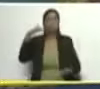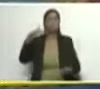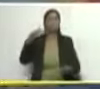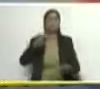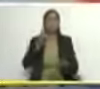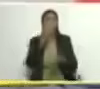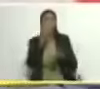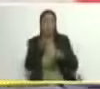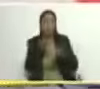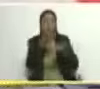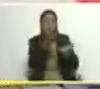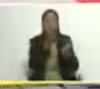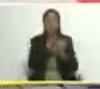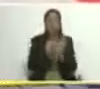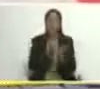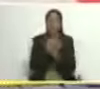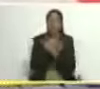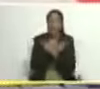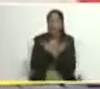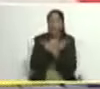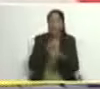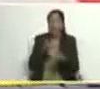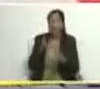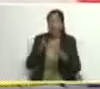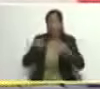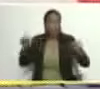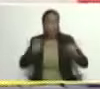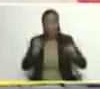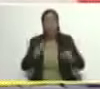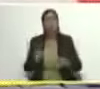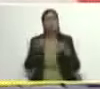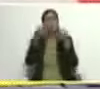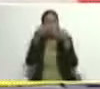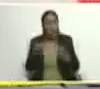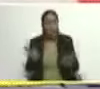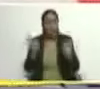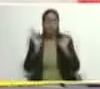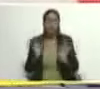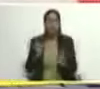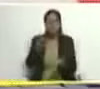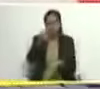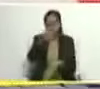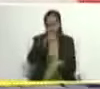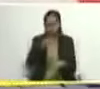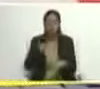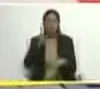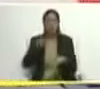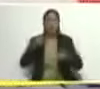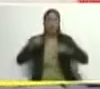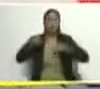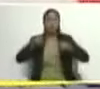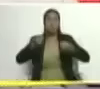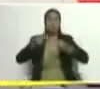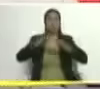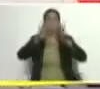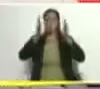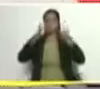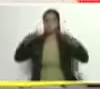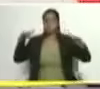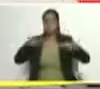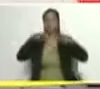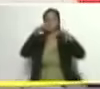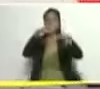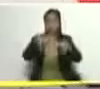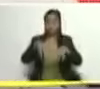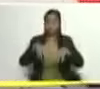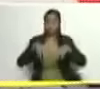no envenenen la tierra ni el ser humano. El tema de las maquinarias agrícolas. El tema